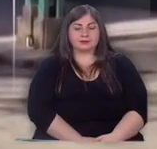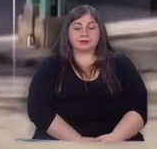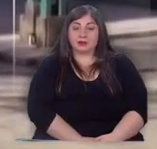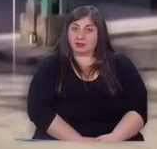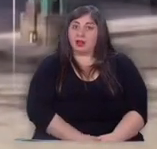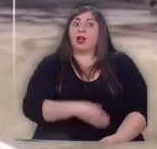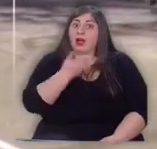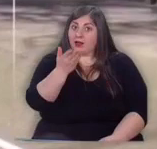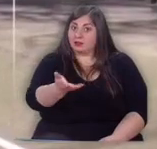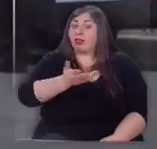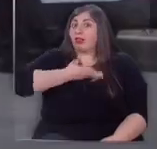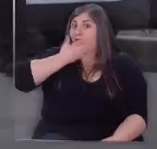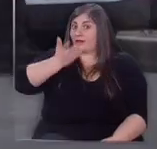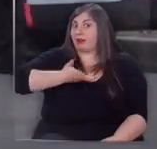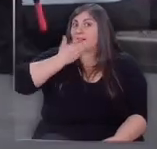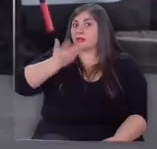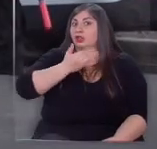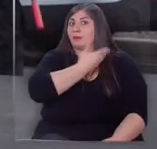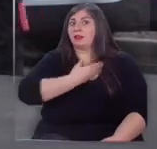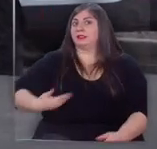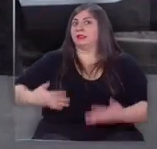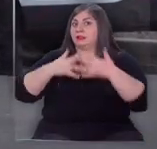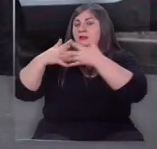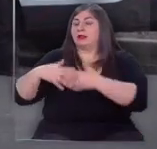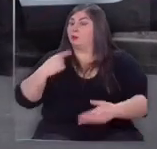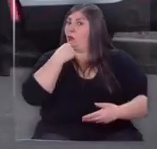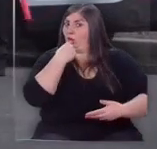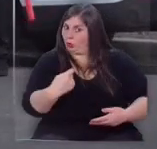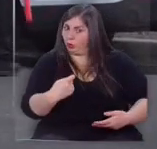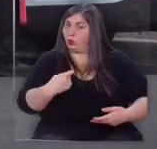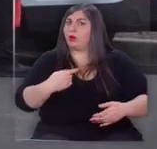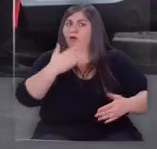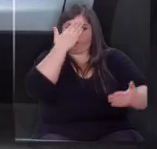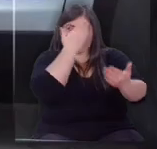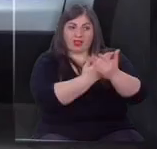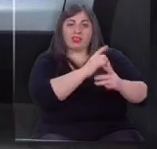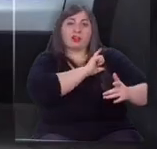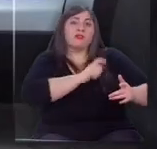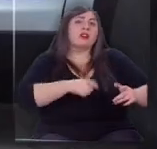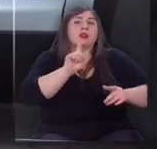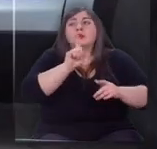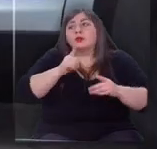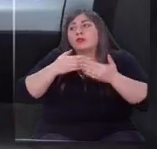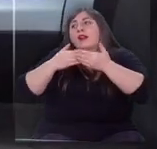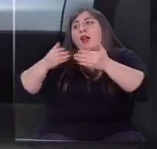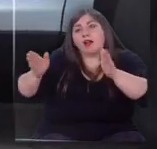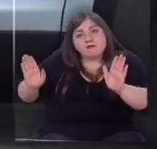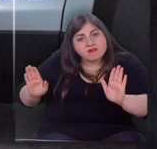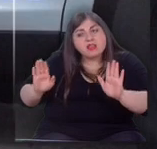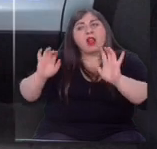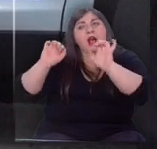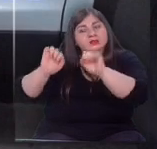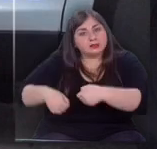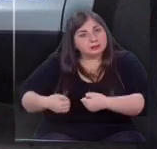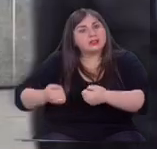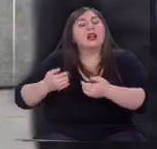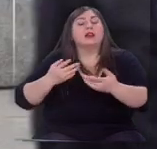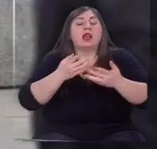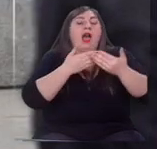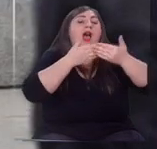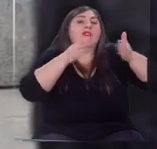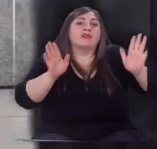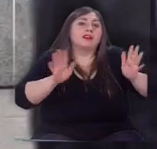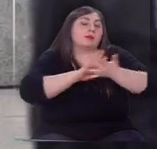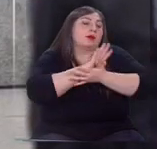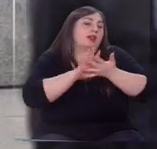Ahí está, entonces, las declaraciones de Donald Trump siendo muy duro frente a algunos gobernadores que dicen que no van a acatar la decisión de Donald Trump de reabrir, por